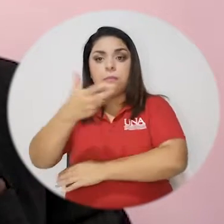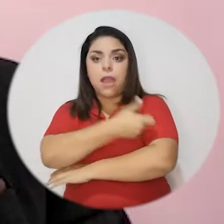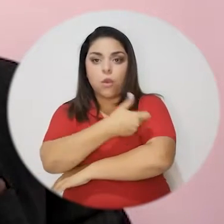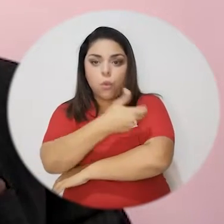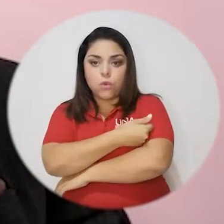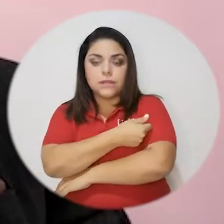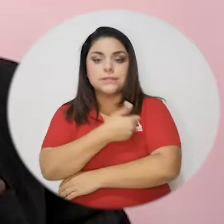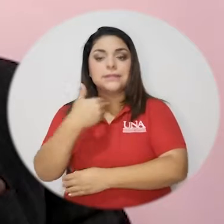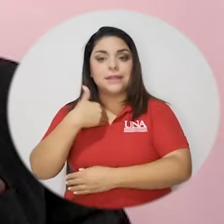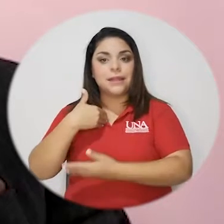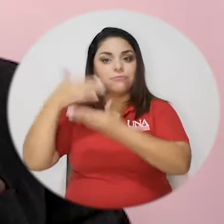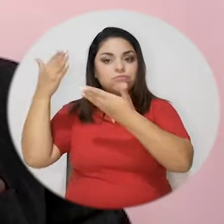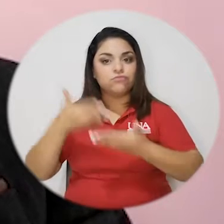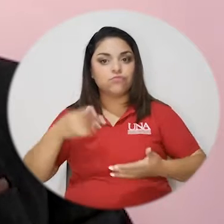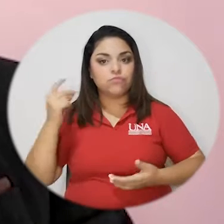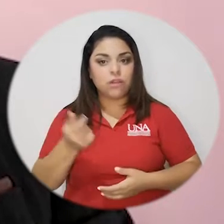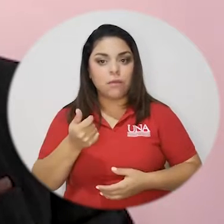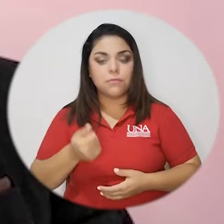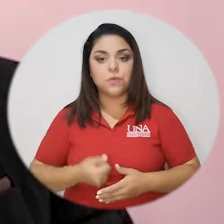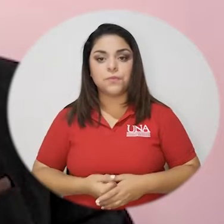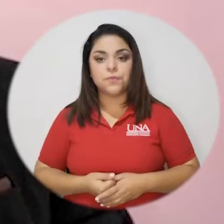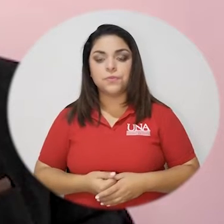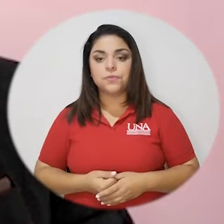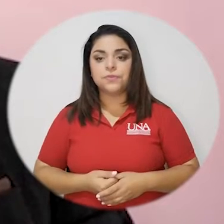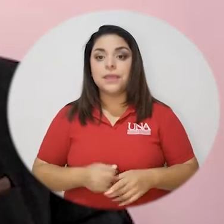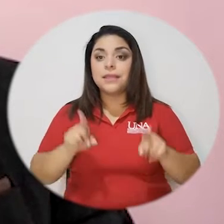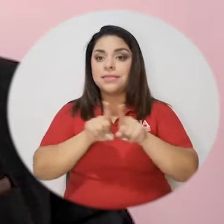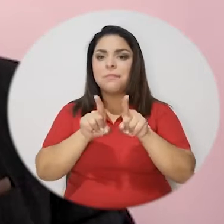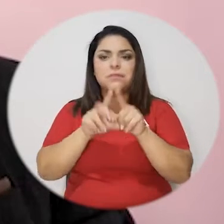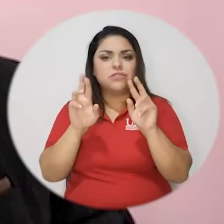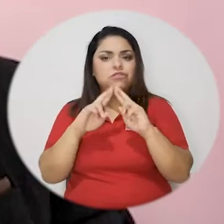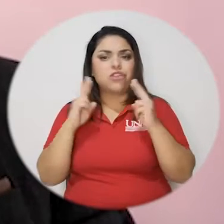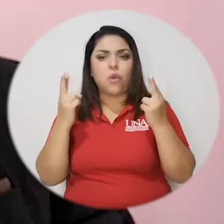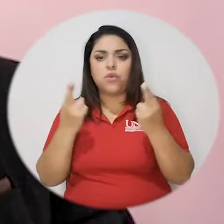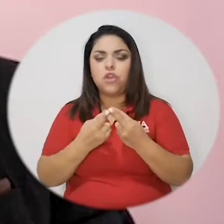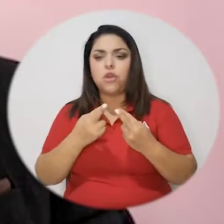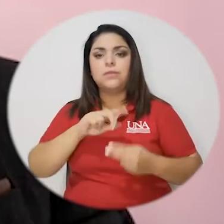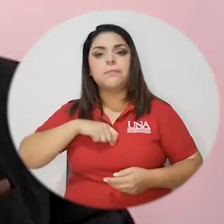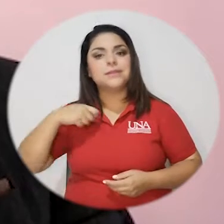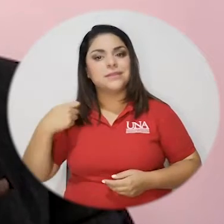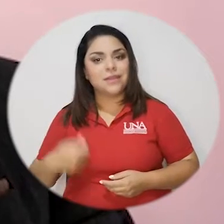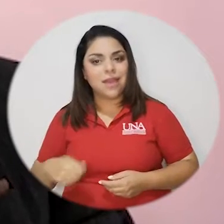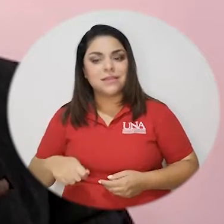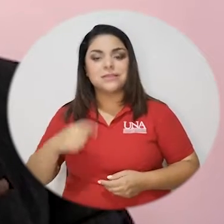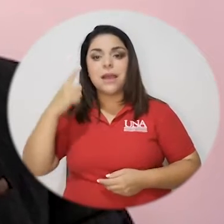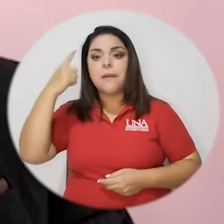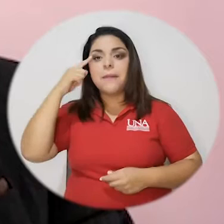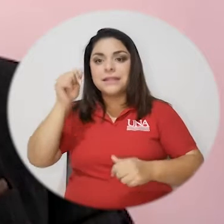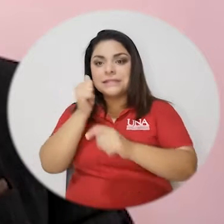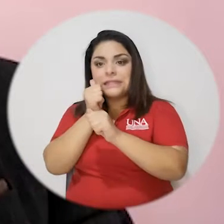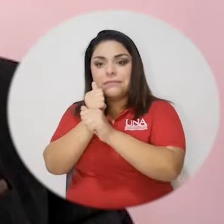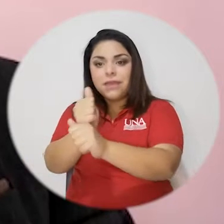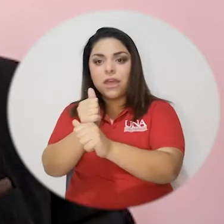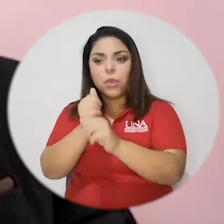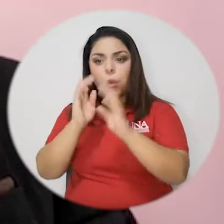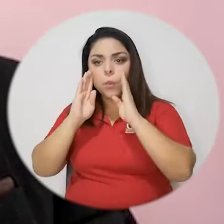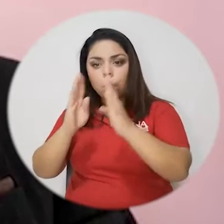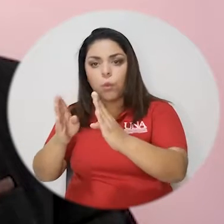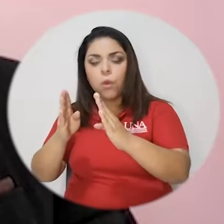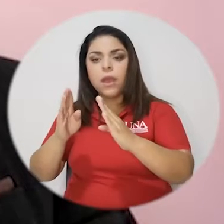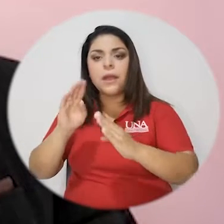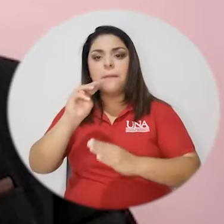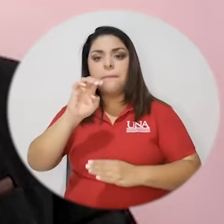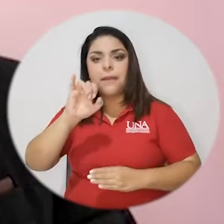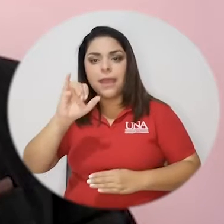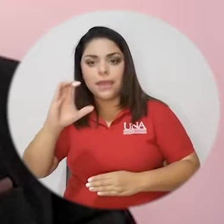para tenerlas oportunamente. Las reuniones de que hemos tenido desde Presidencia, ¿verdad?, para darle seguimiento con